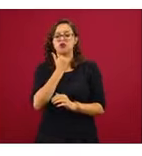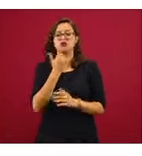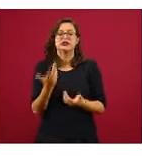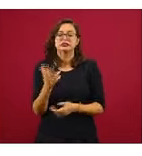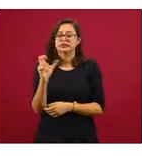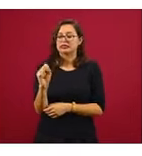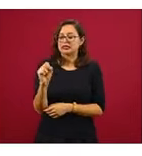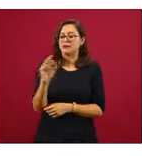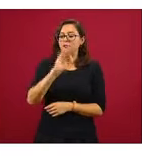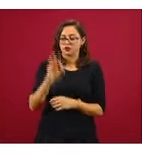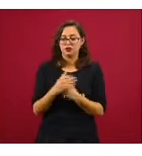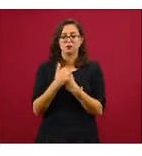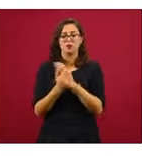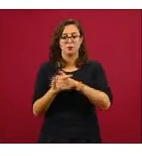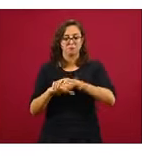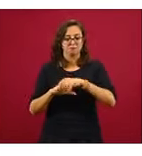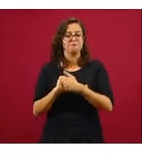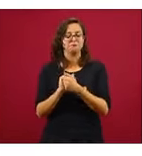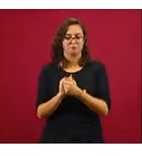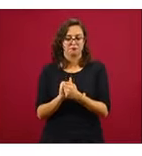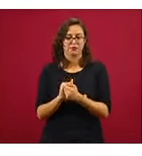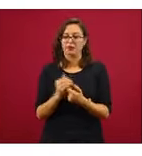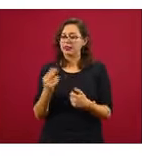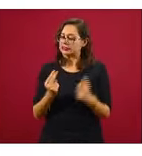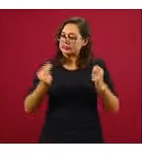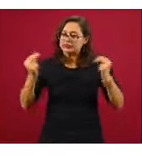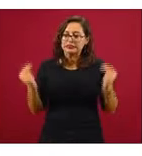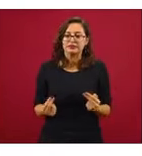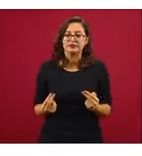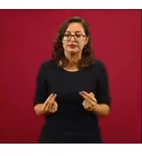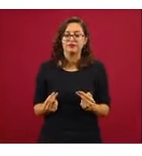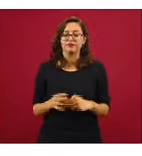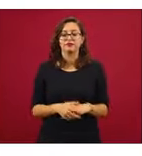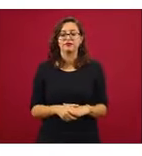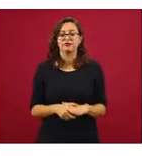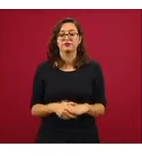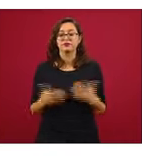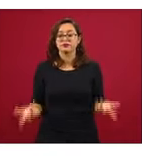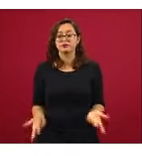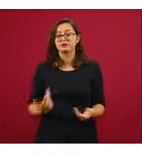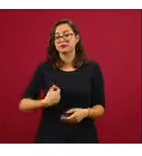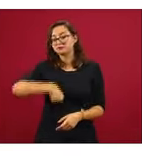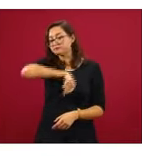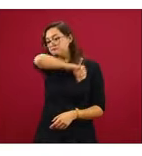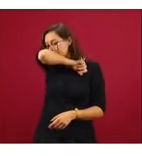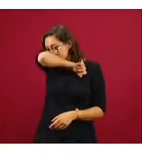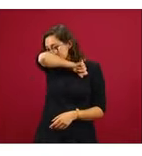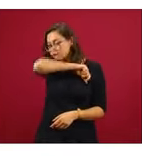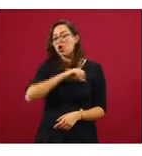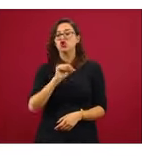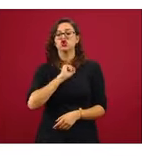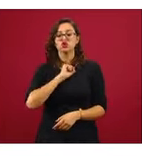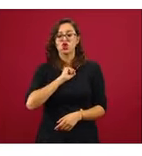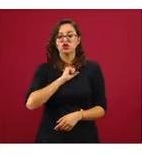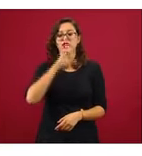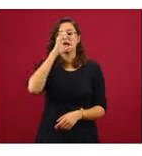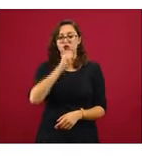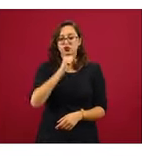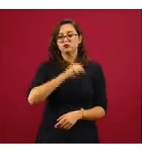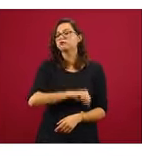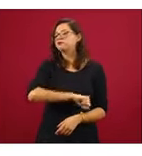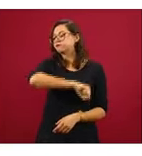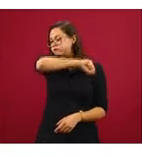al 60% para la higiene de manos. Llevar a cabo la etiqueta respiratoria, toser y estornudar correctamente